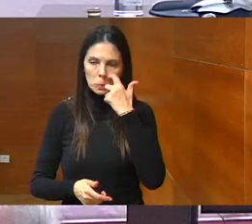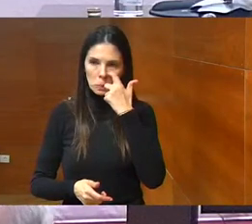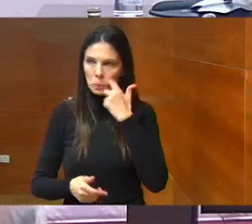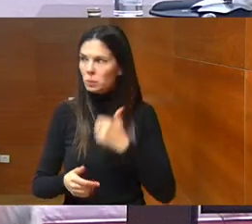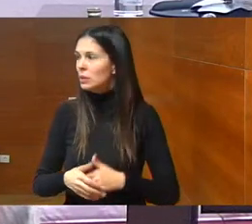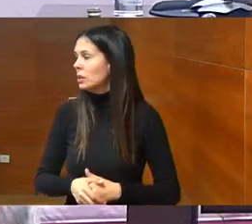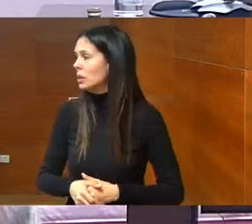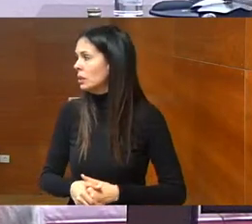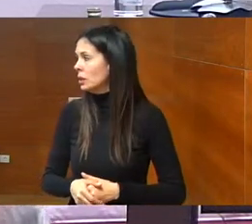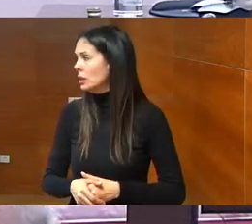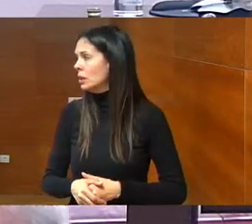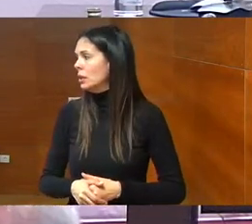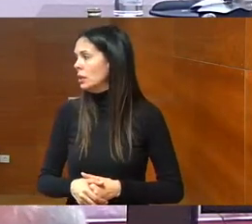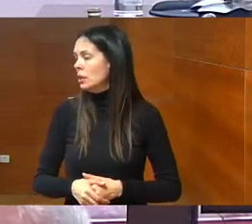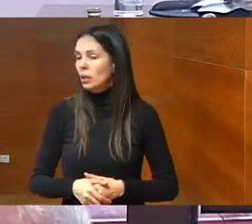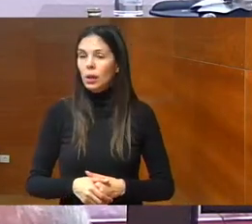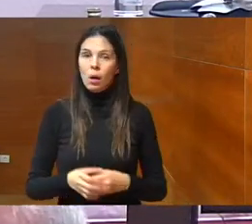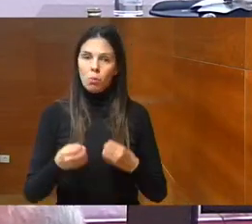Pues bueno